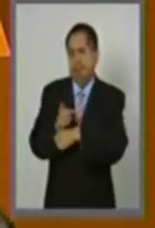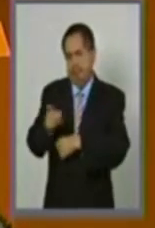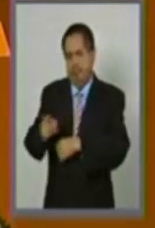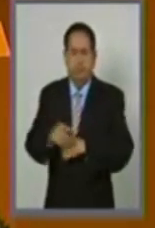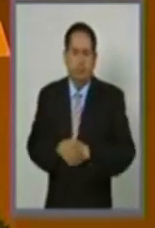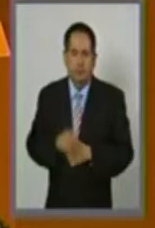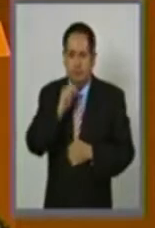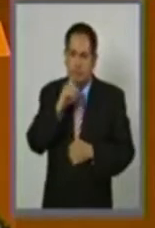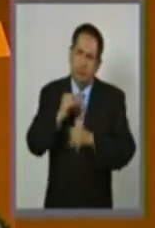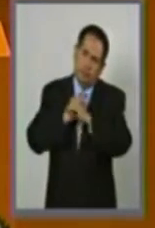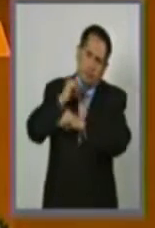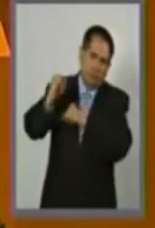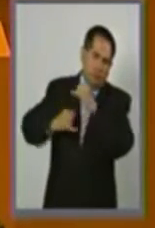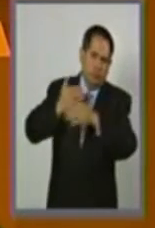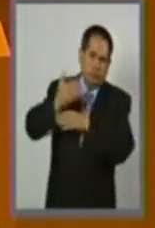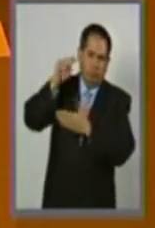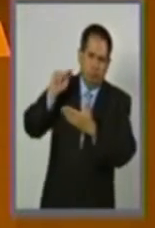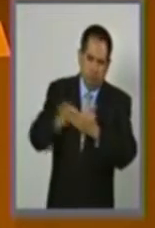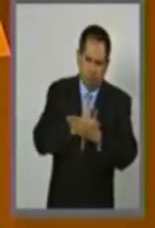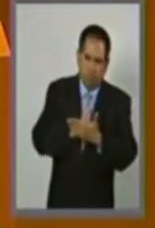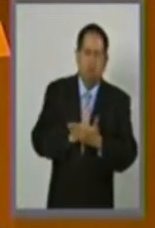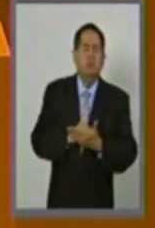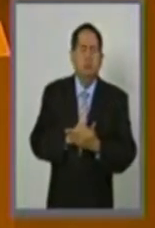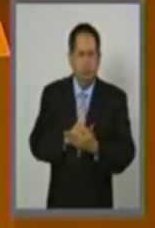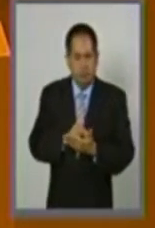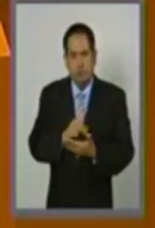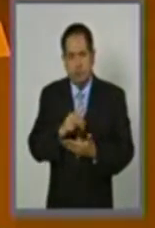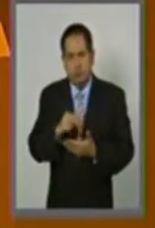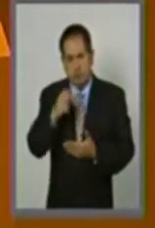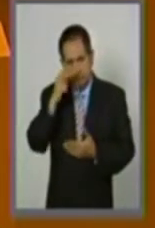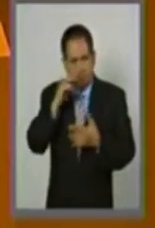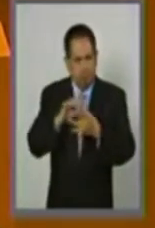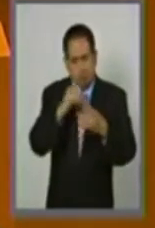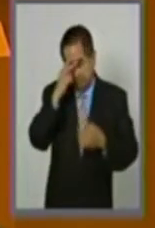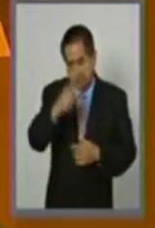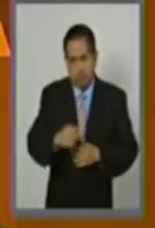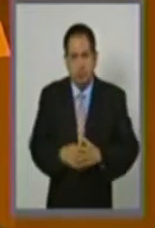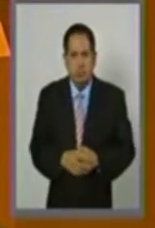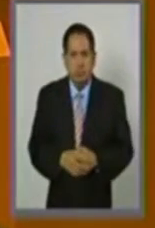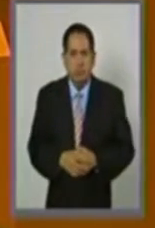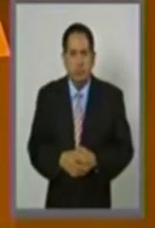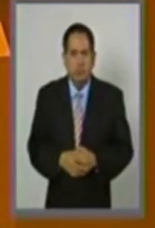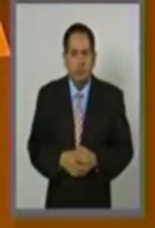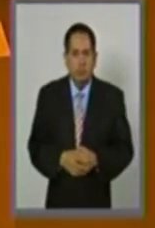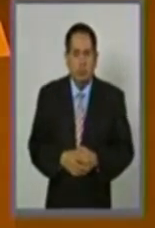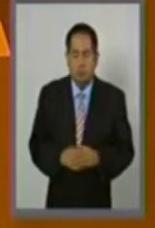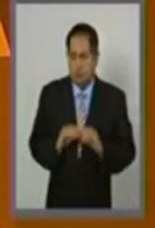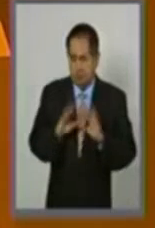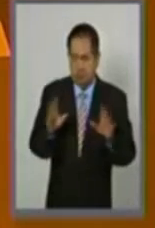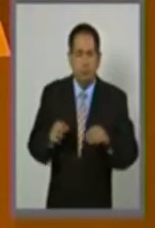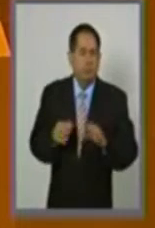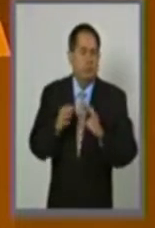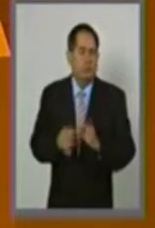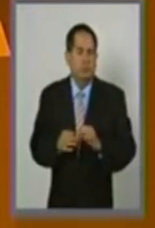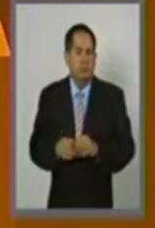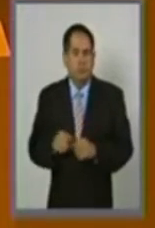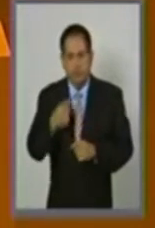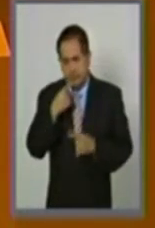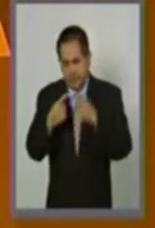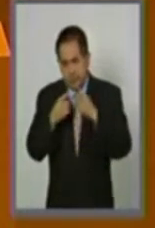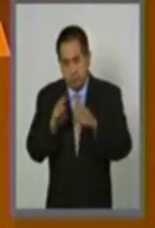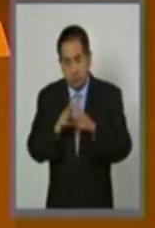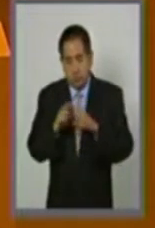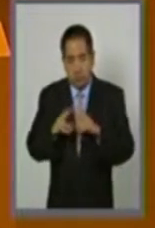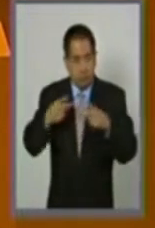tratados internacionales firmados y ratificados por México. En términos generales, refiere a que